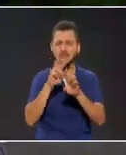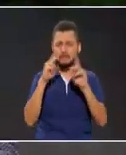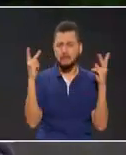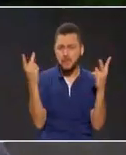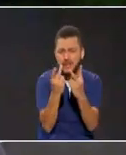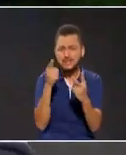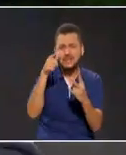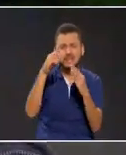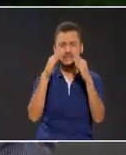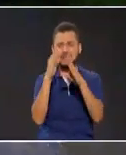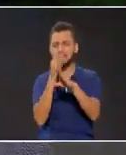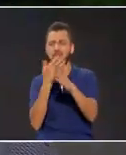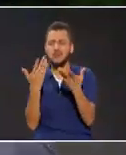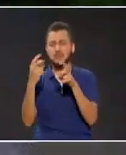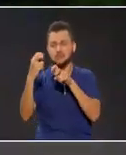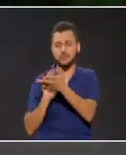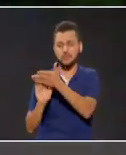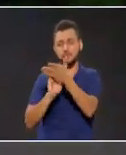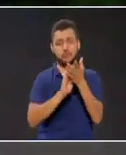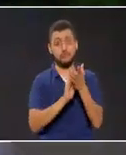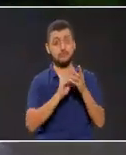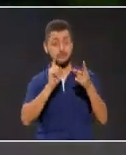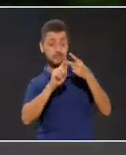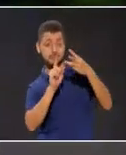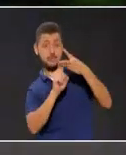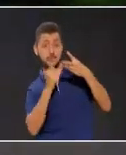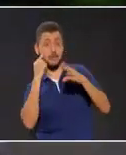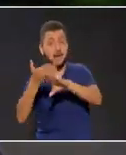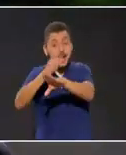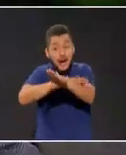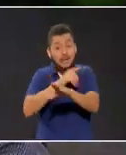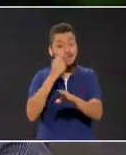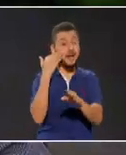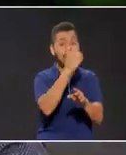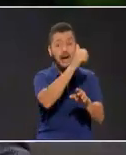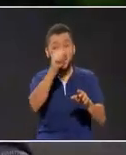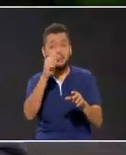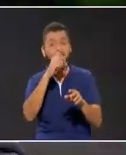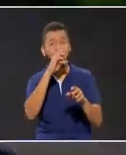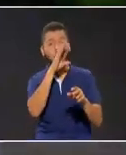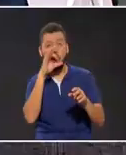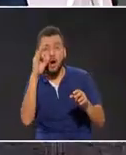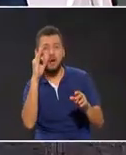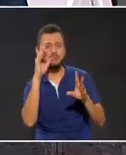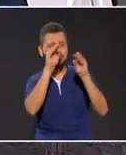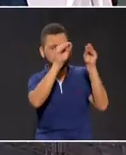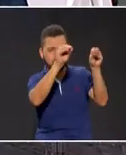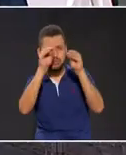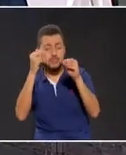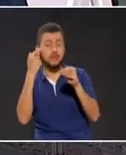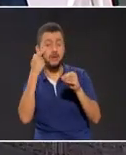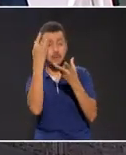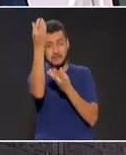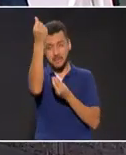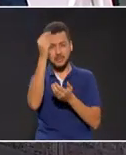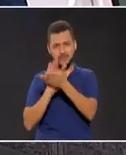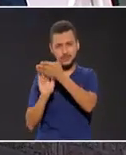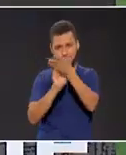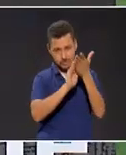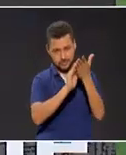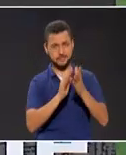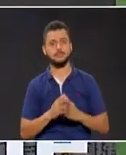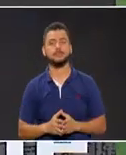de formación y capacitación para evitar estos casos de violencia intrafamiliar en Medellín. ¿Cómo romper la barrera, candidato, que